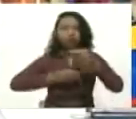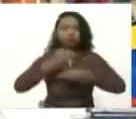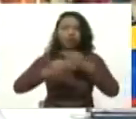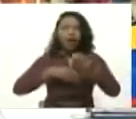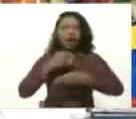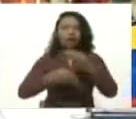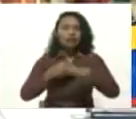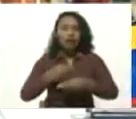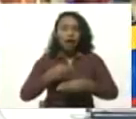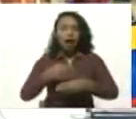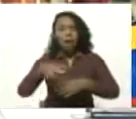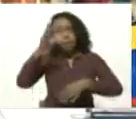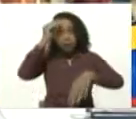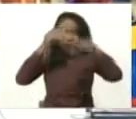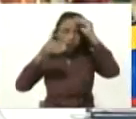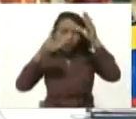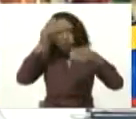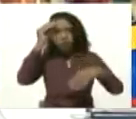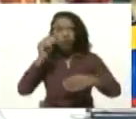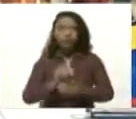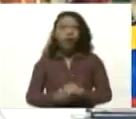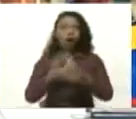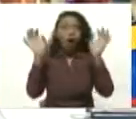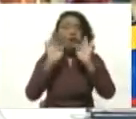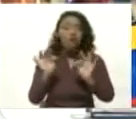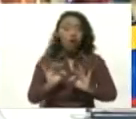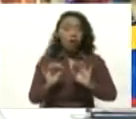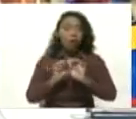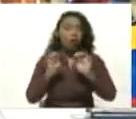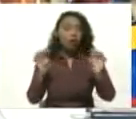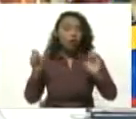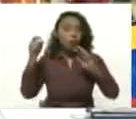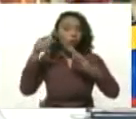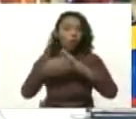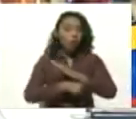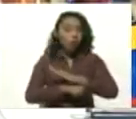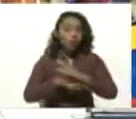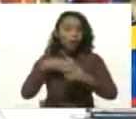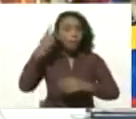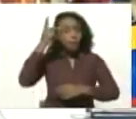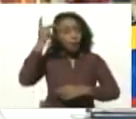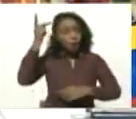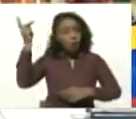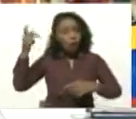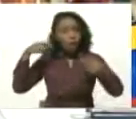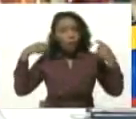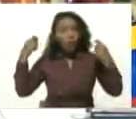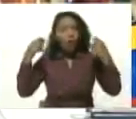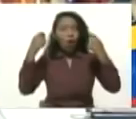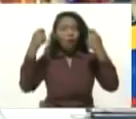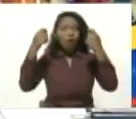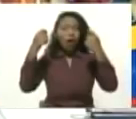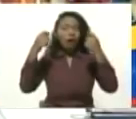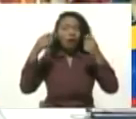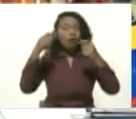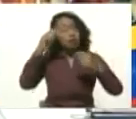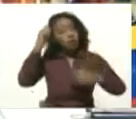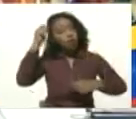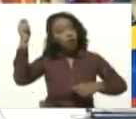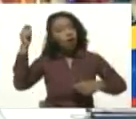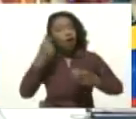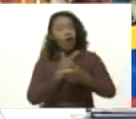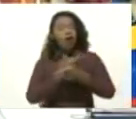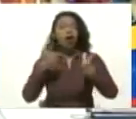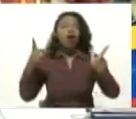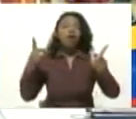hacer aprendiendo, el modelo educativo profundo de pedagogía popular de la teología de la liberación